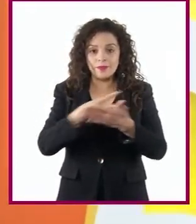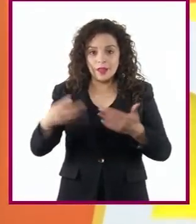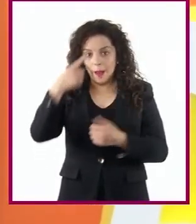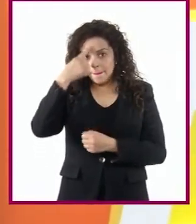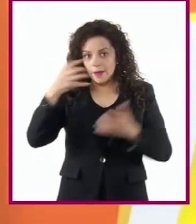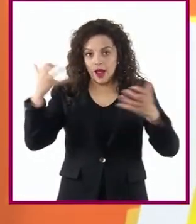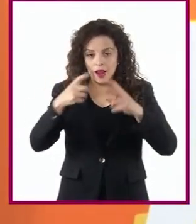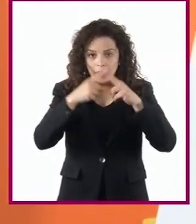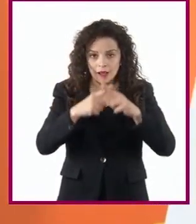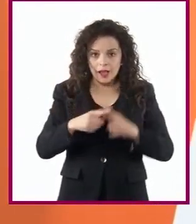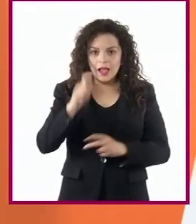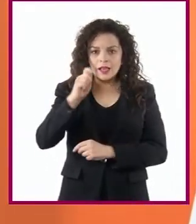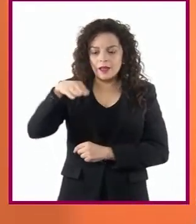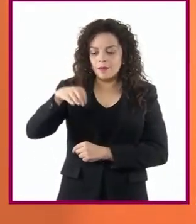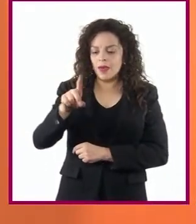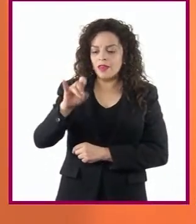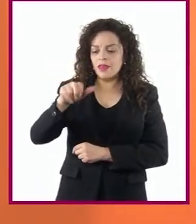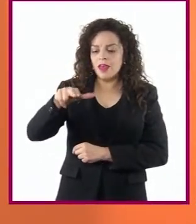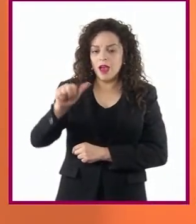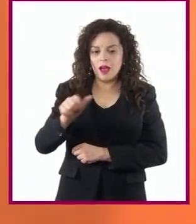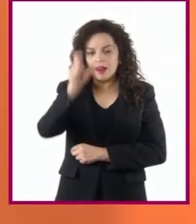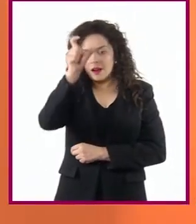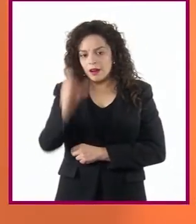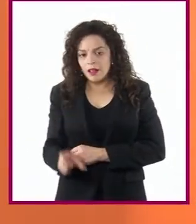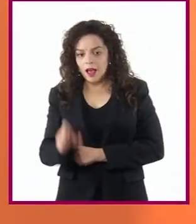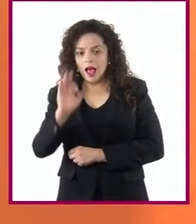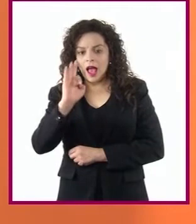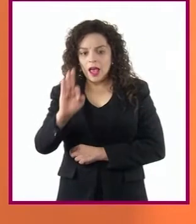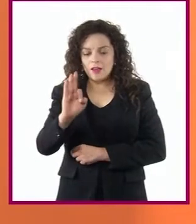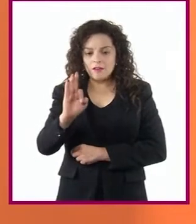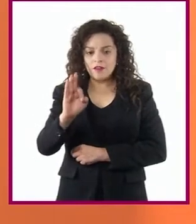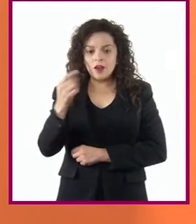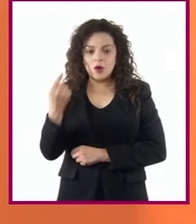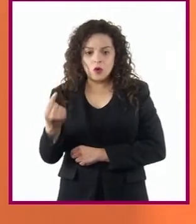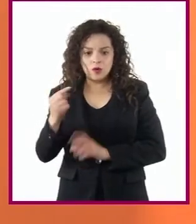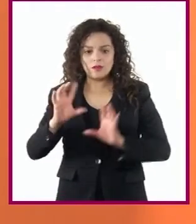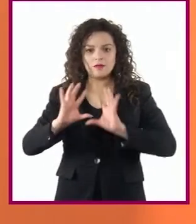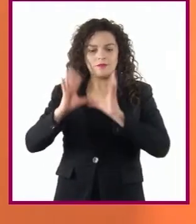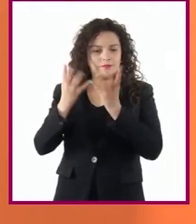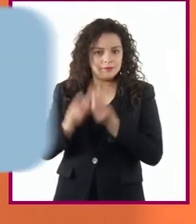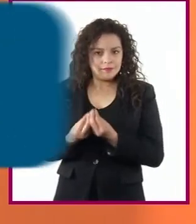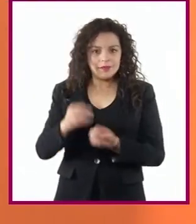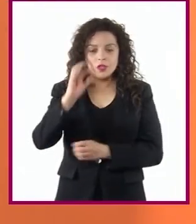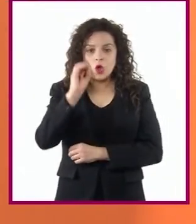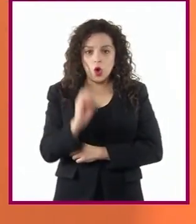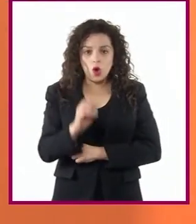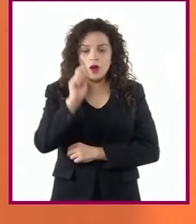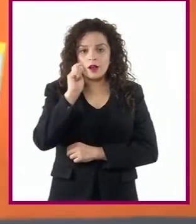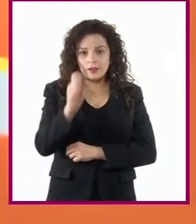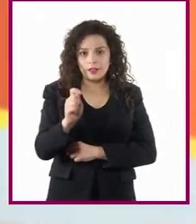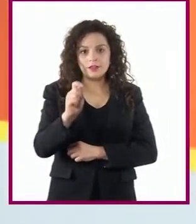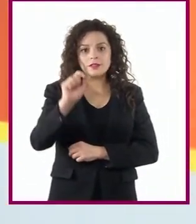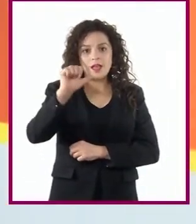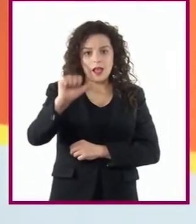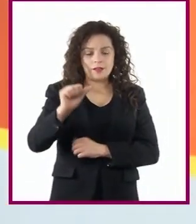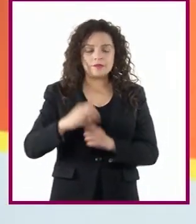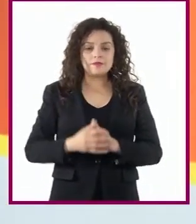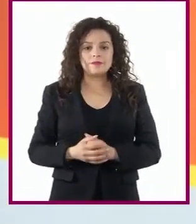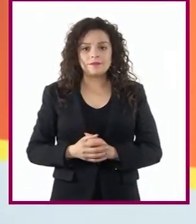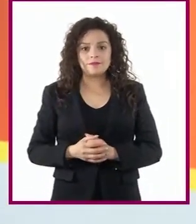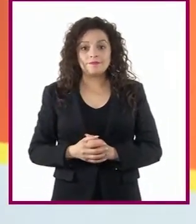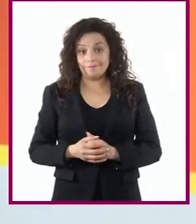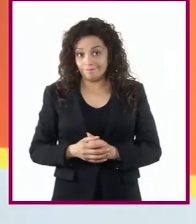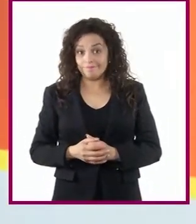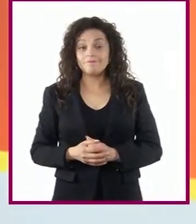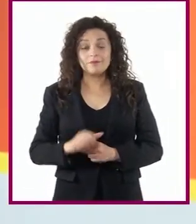calcular la mediana en la columna de las frecuencias acumuladas o en la suma de las frecuencias de los intervalos. Otra